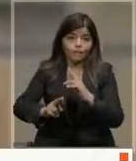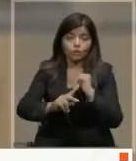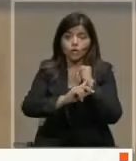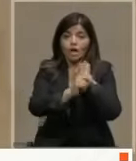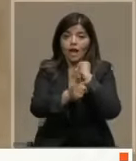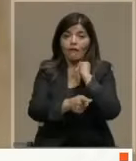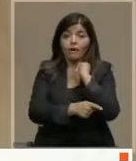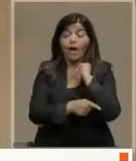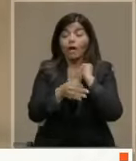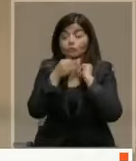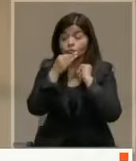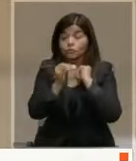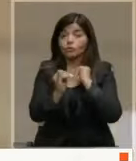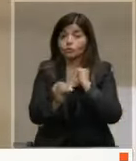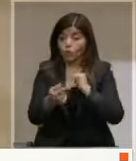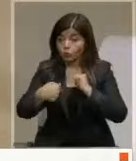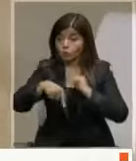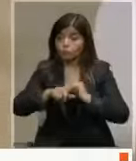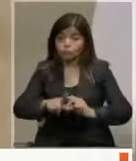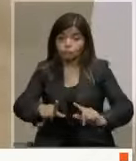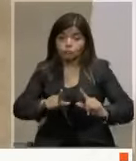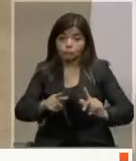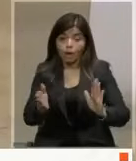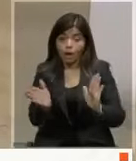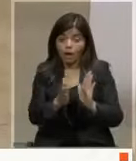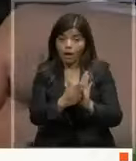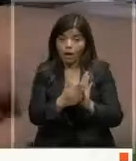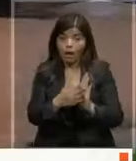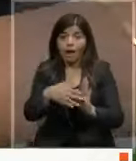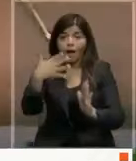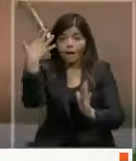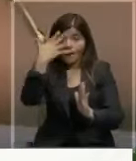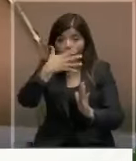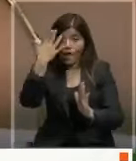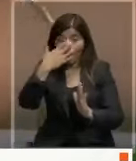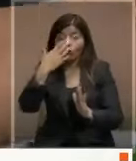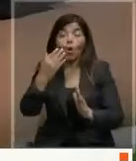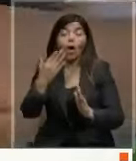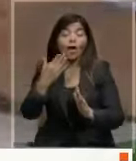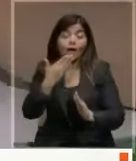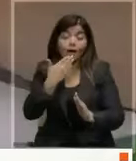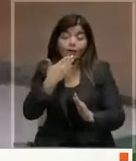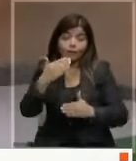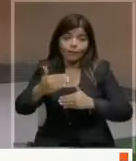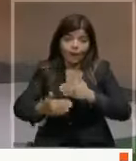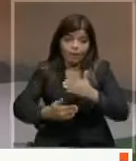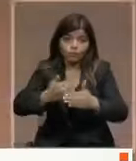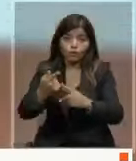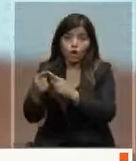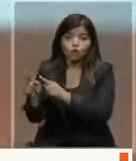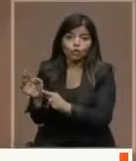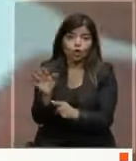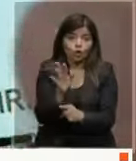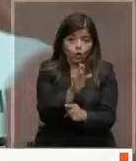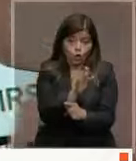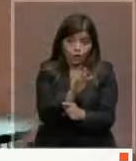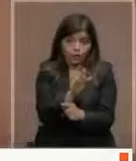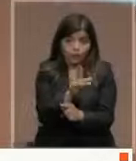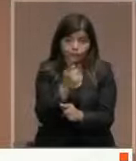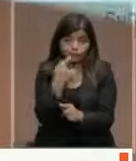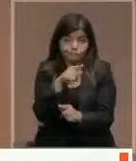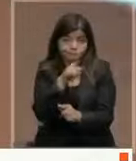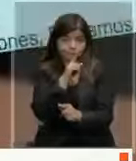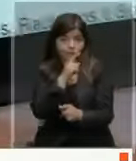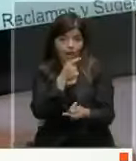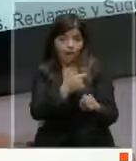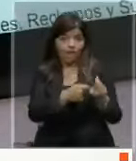efectivamente cuentan con el registro en color negro pero que están en vías del proceso del resto de los productos no se refirieron a la venta